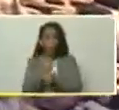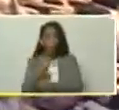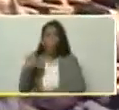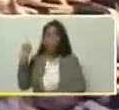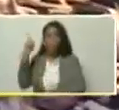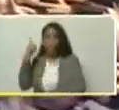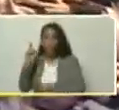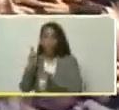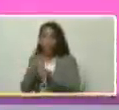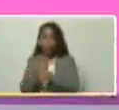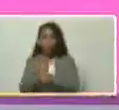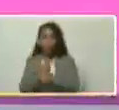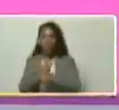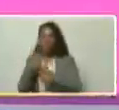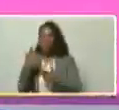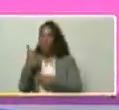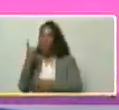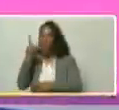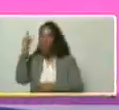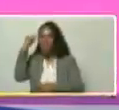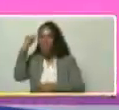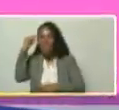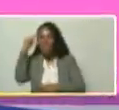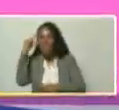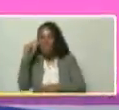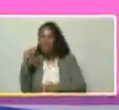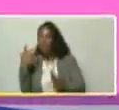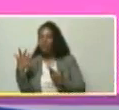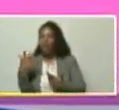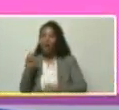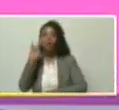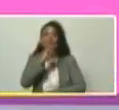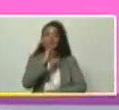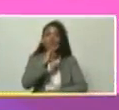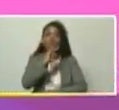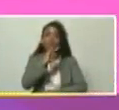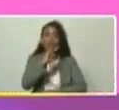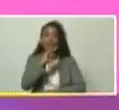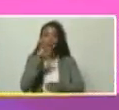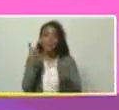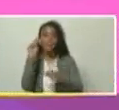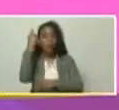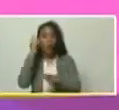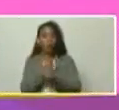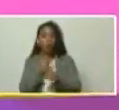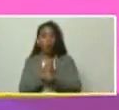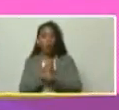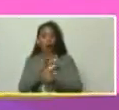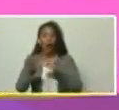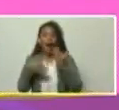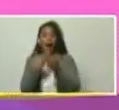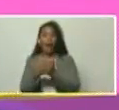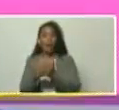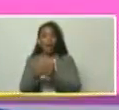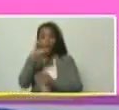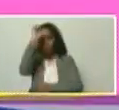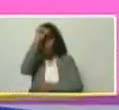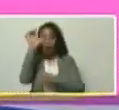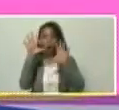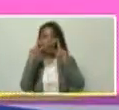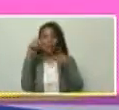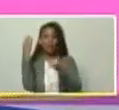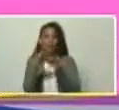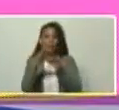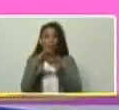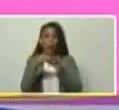agosto. ¿Qué cae primero de agosto? Lunes, presidente. Lunes. ¿Hasta qué día? Domingo 11 de septiembre. Oído, pues.